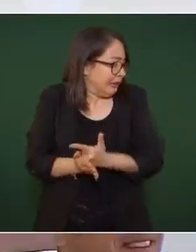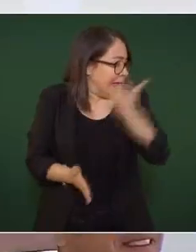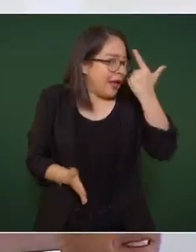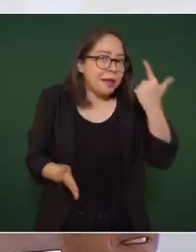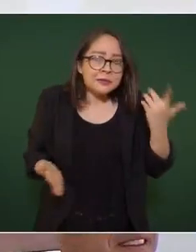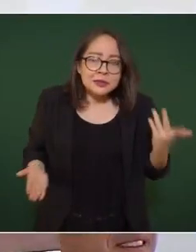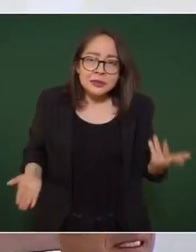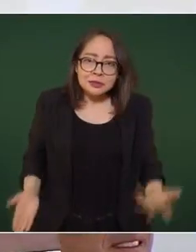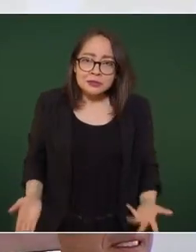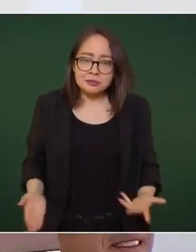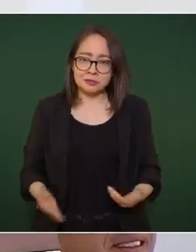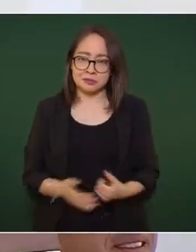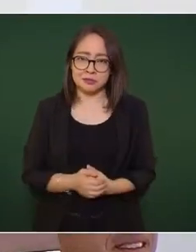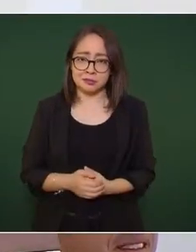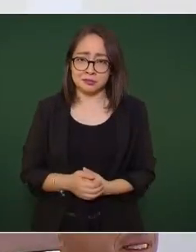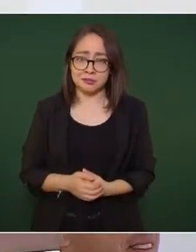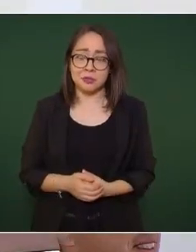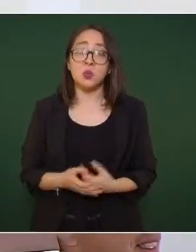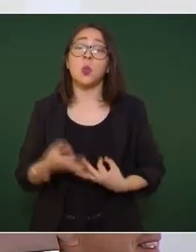de jueces